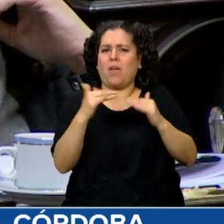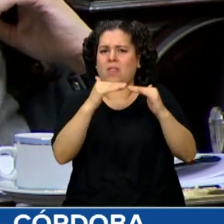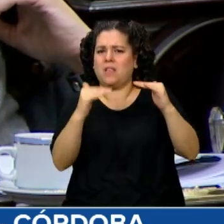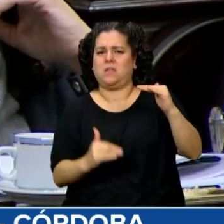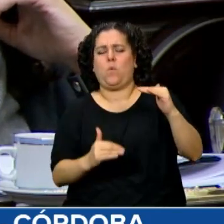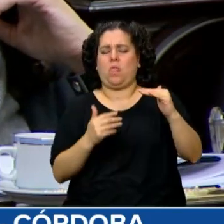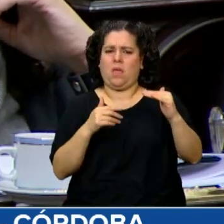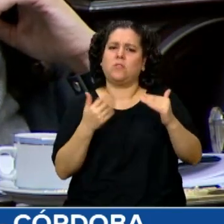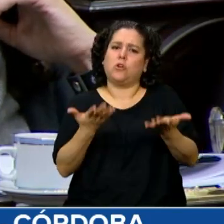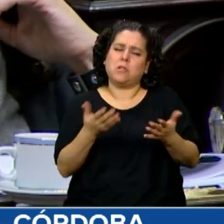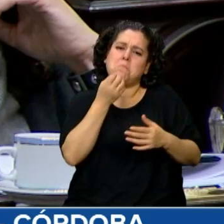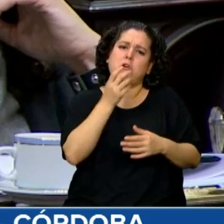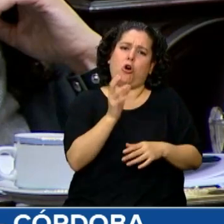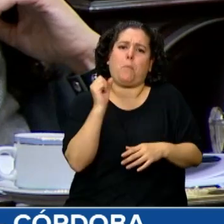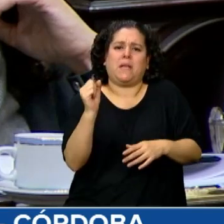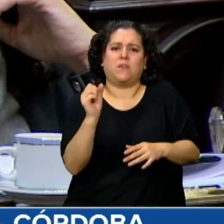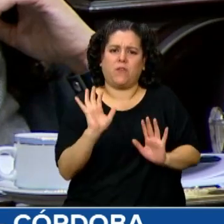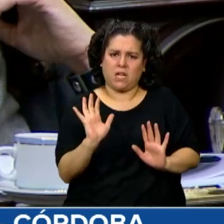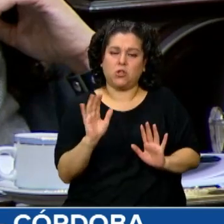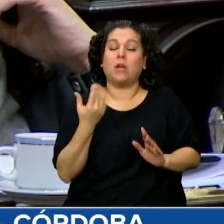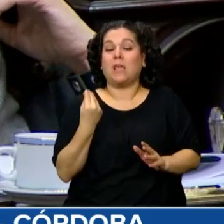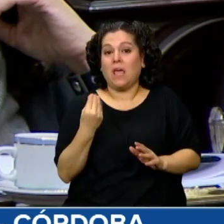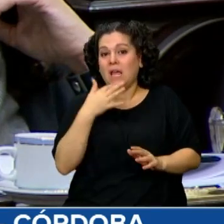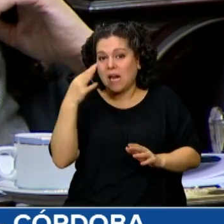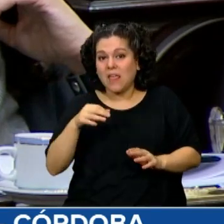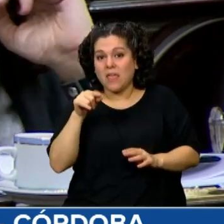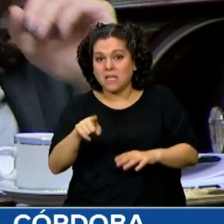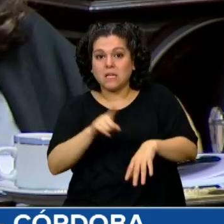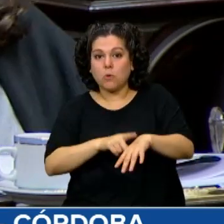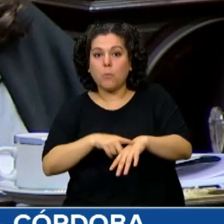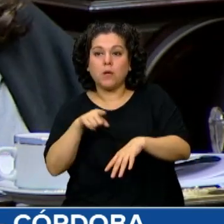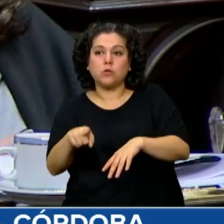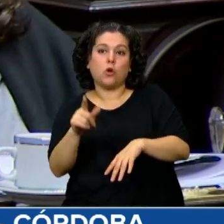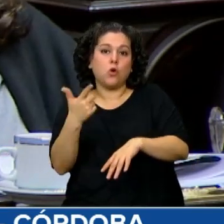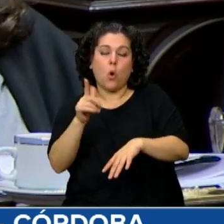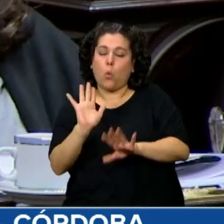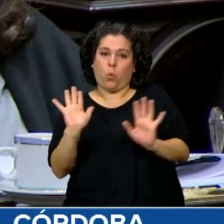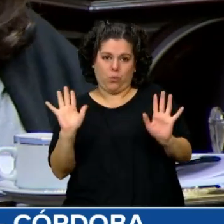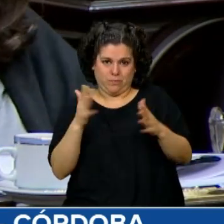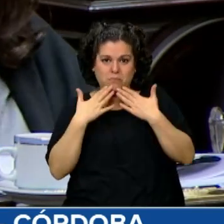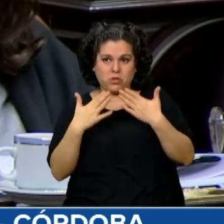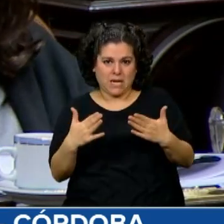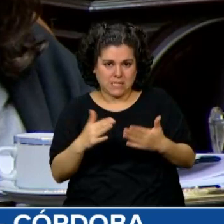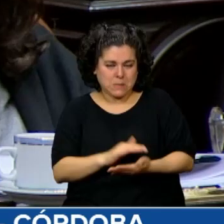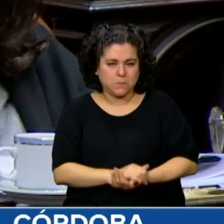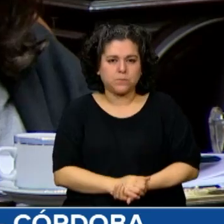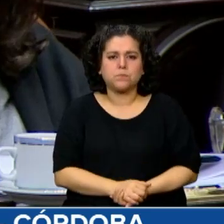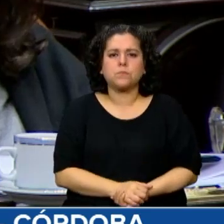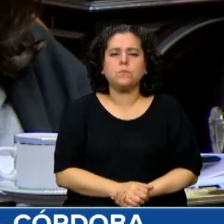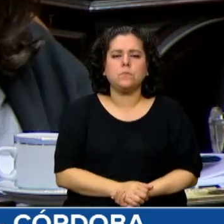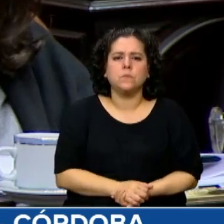en manos de una especificación que increíblemente en este caso no se produjo, señora Presidenta. Muchas